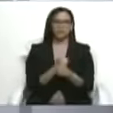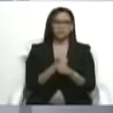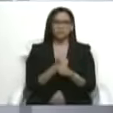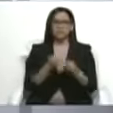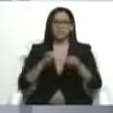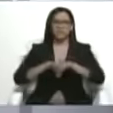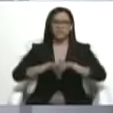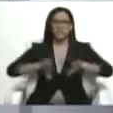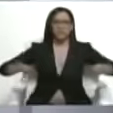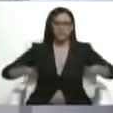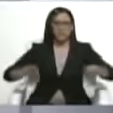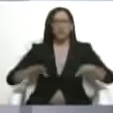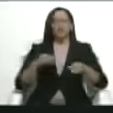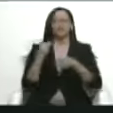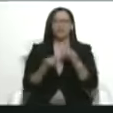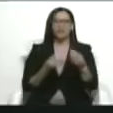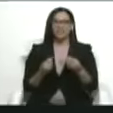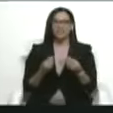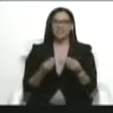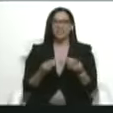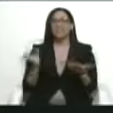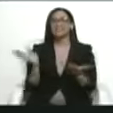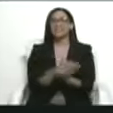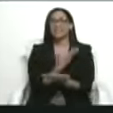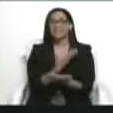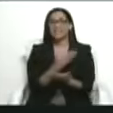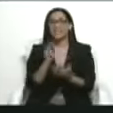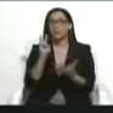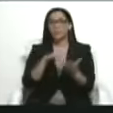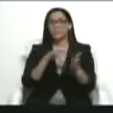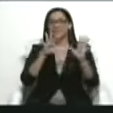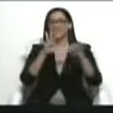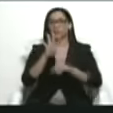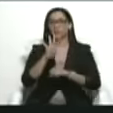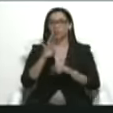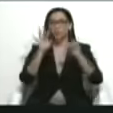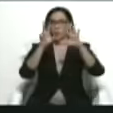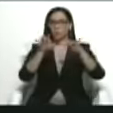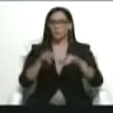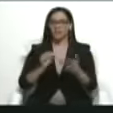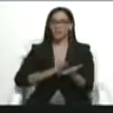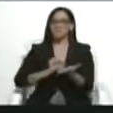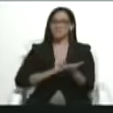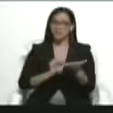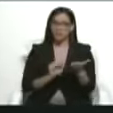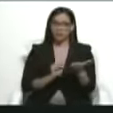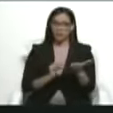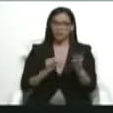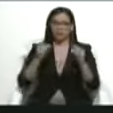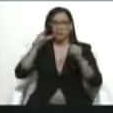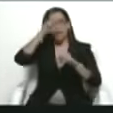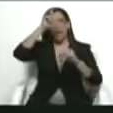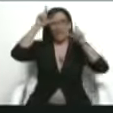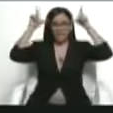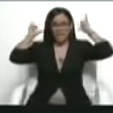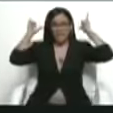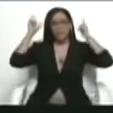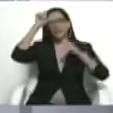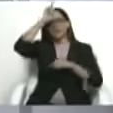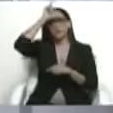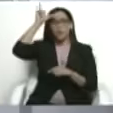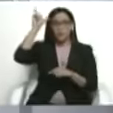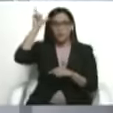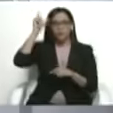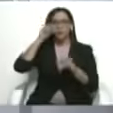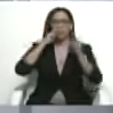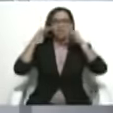desarticulada de lo que fue la salida en el 2014, un documento que firman Antonio Ledezma, Leopoldo López